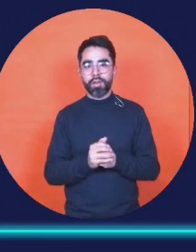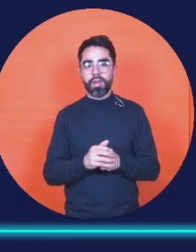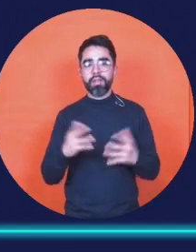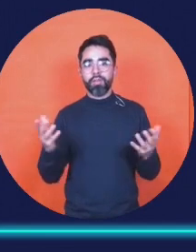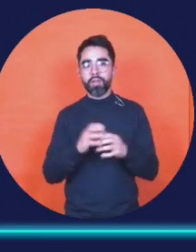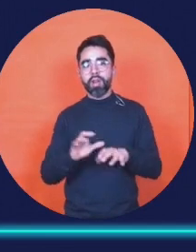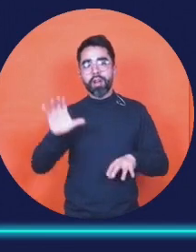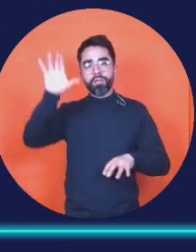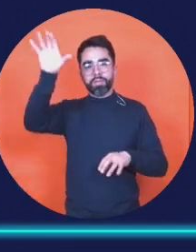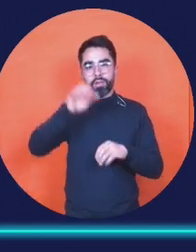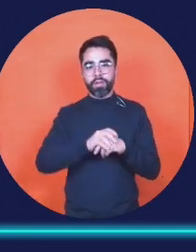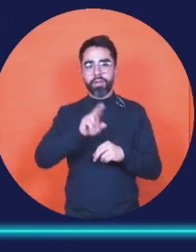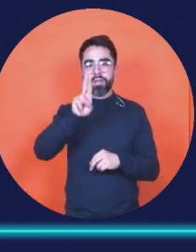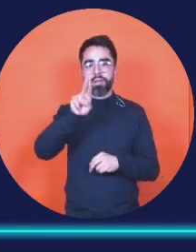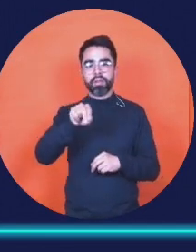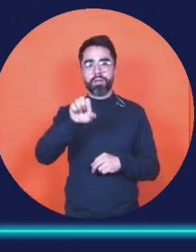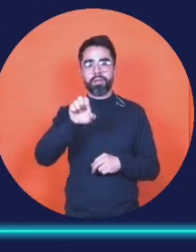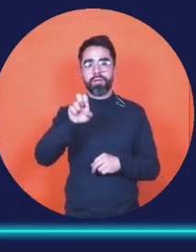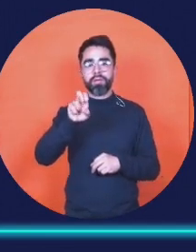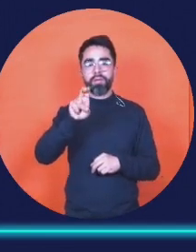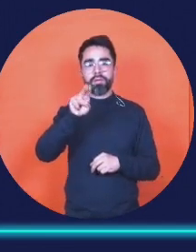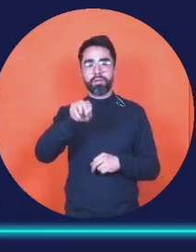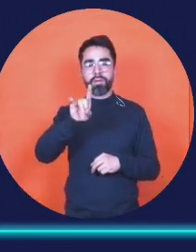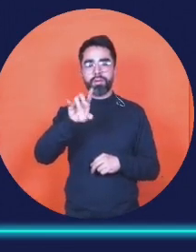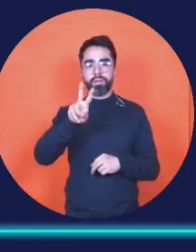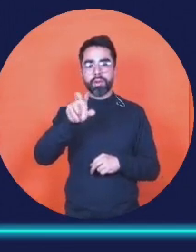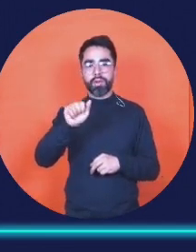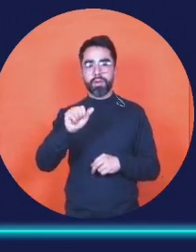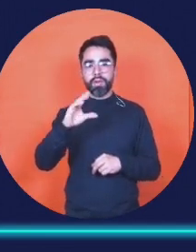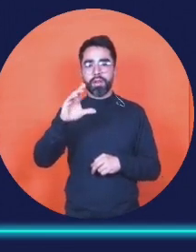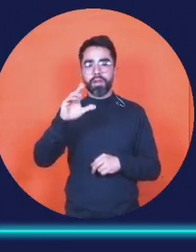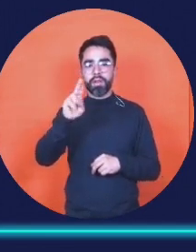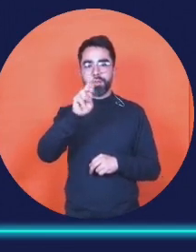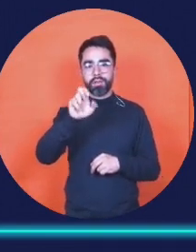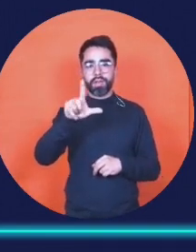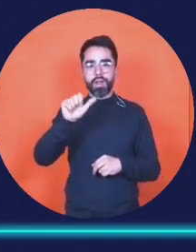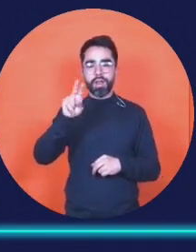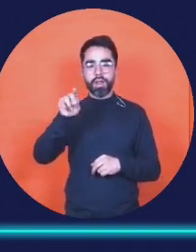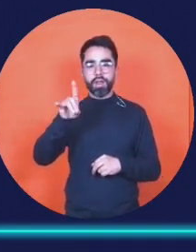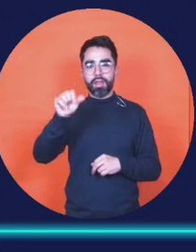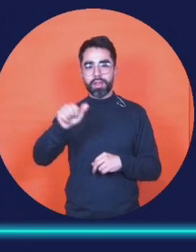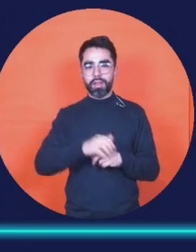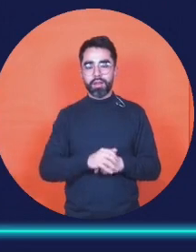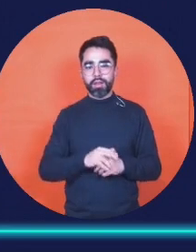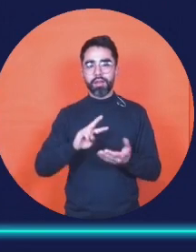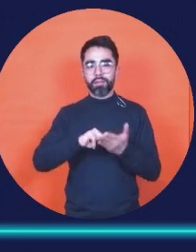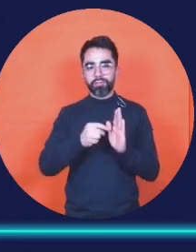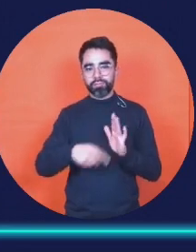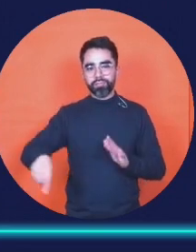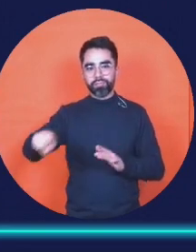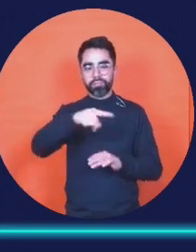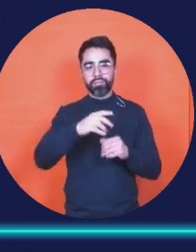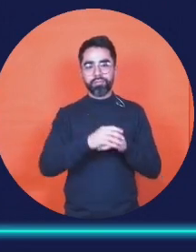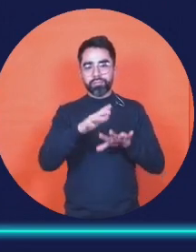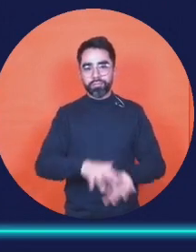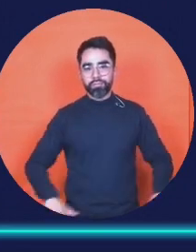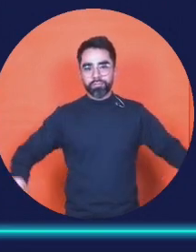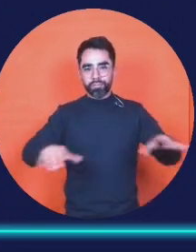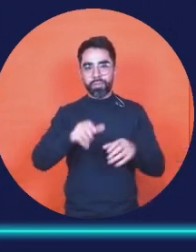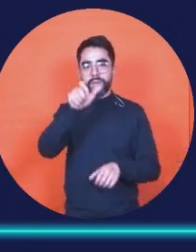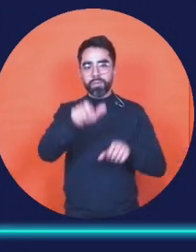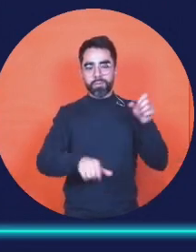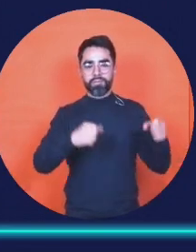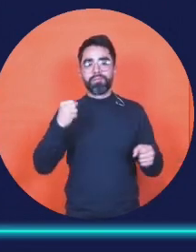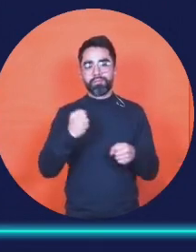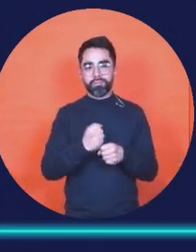y que hay en particular en Pickpock, fue súper conveniente porque hizo que sintiéramos que teníamos un espacio donde personas